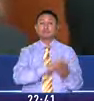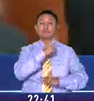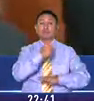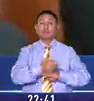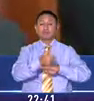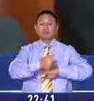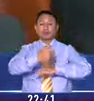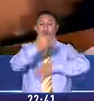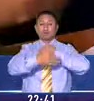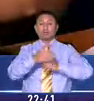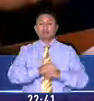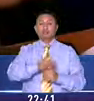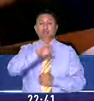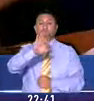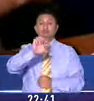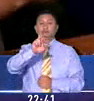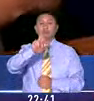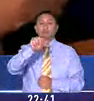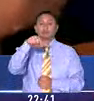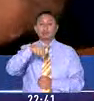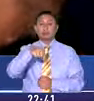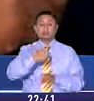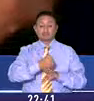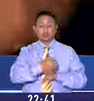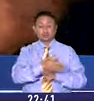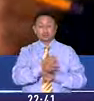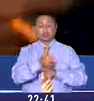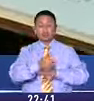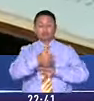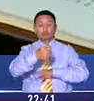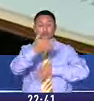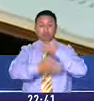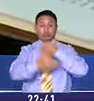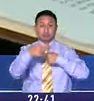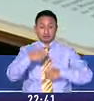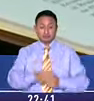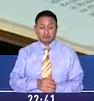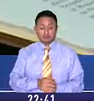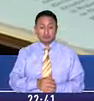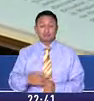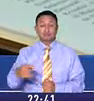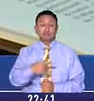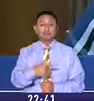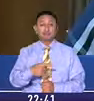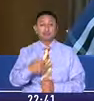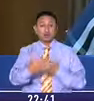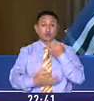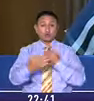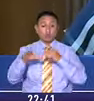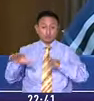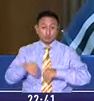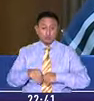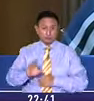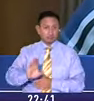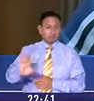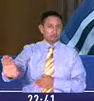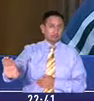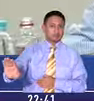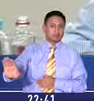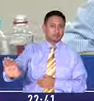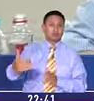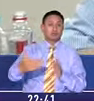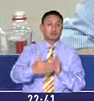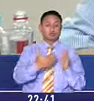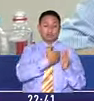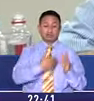jueza Teresa Núquez, que recomendó en el Pleno de la Corte Constitucional no admitir a trámite el juicio político contra el